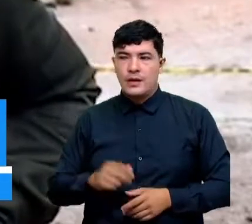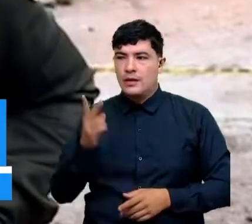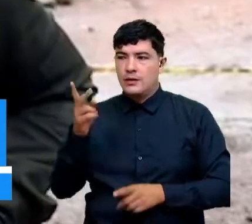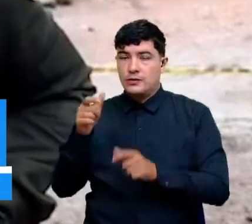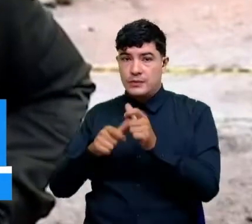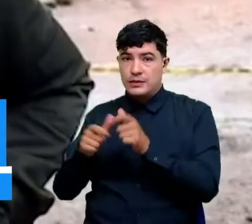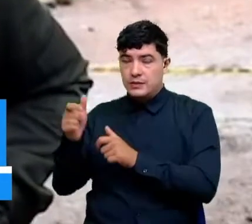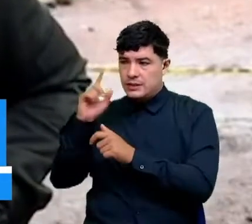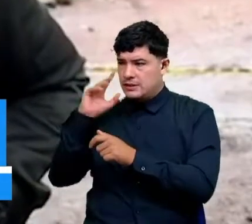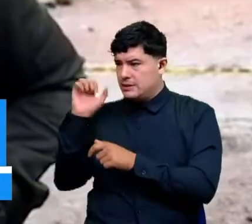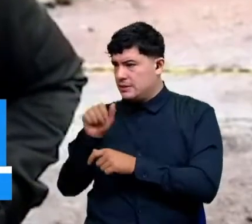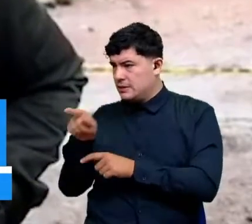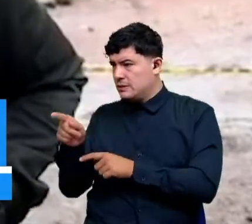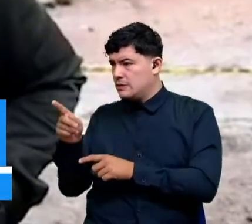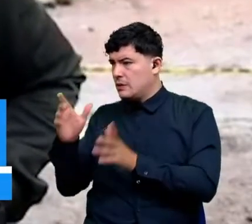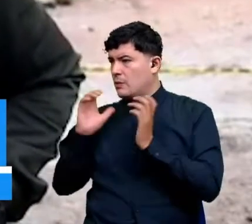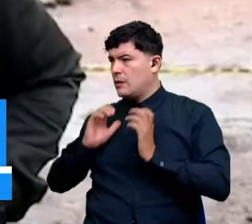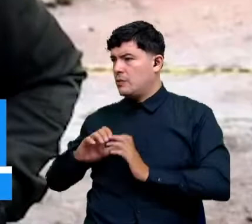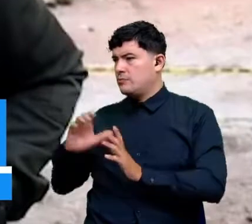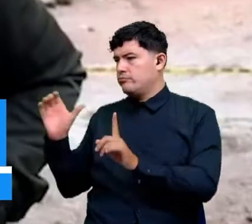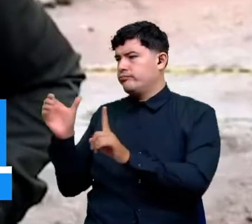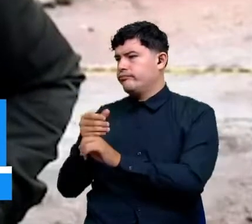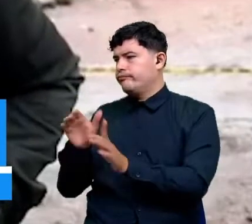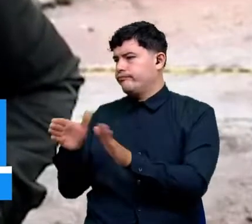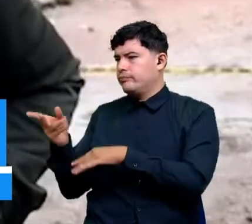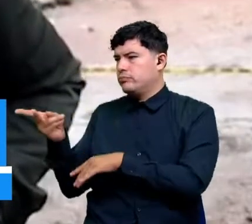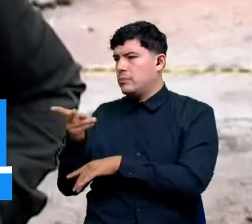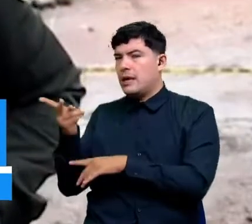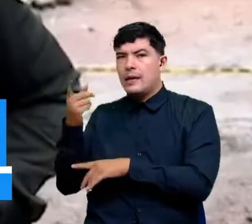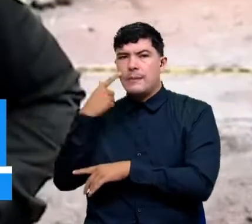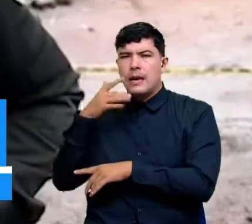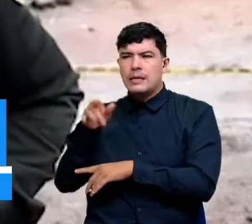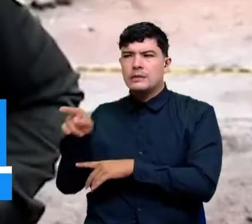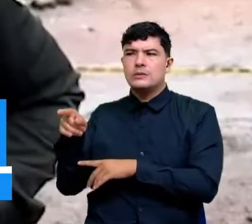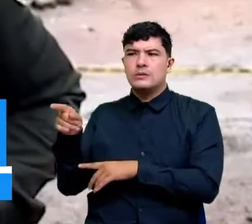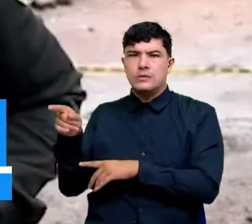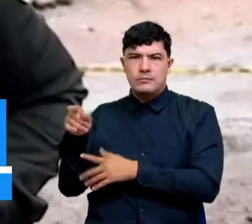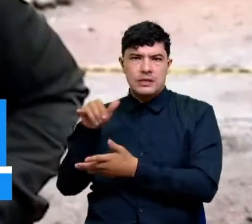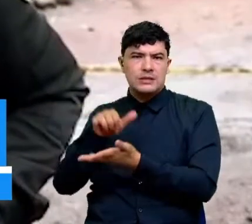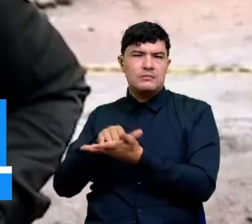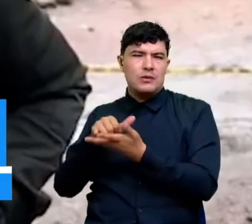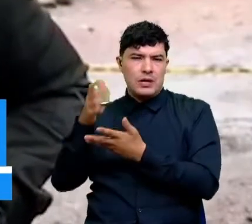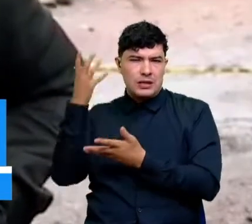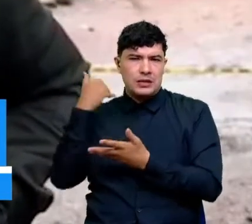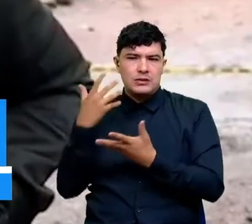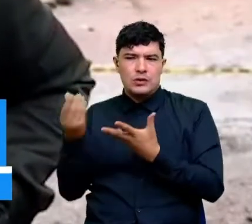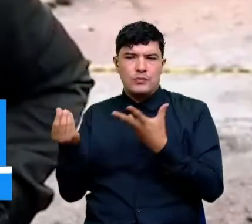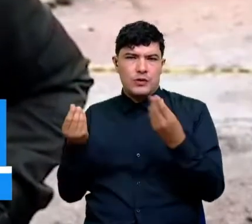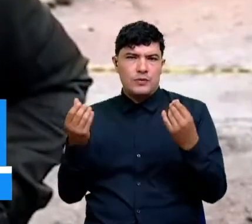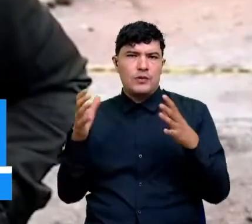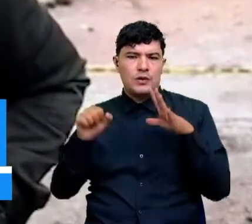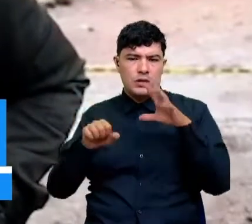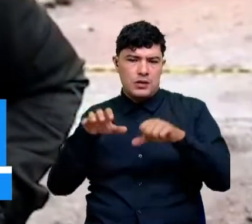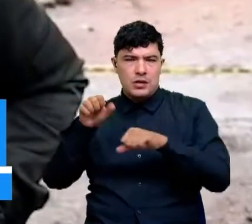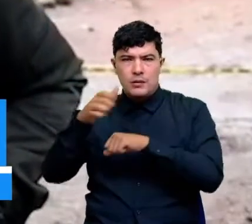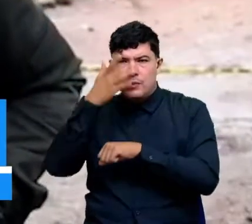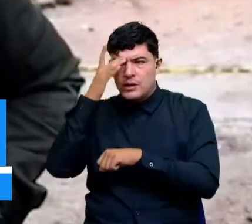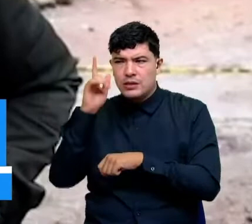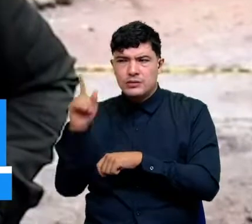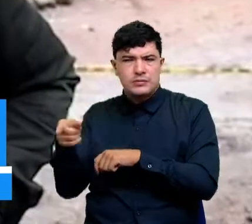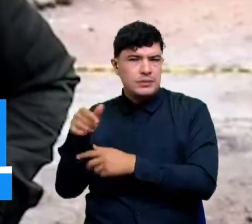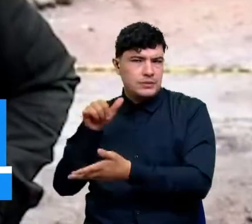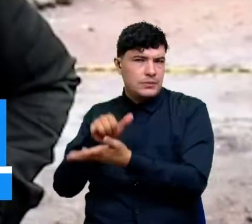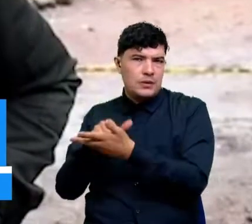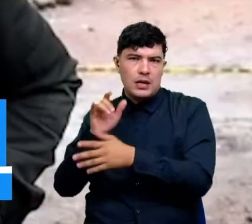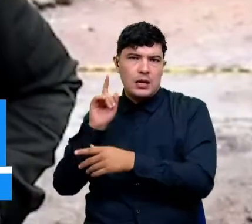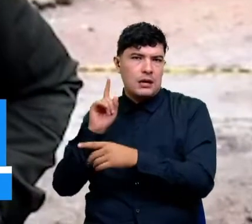los antecedentes que tenemos en este sector, estaríamos hablando de la misma dinámica criminal de homicidios anteriores que